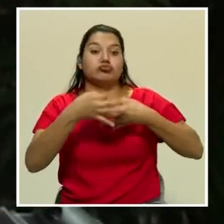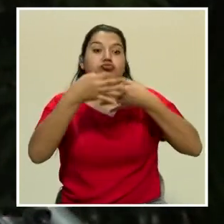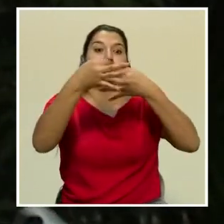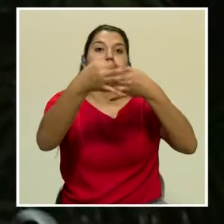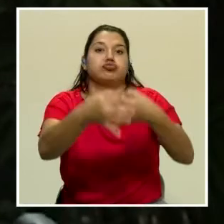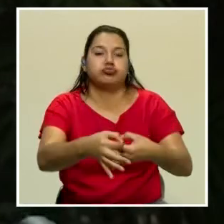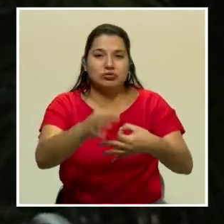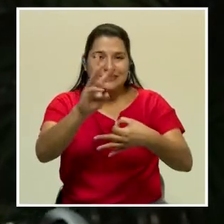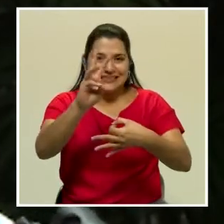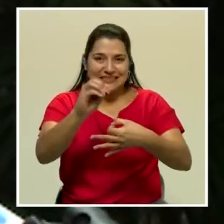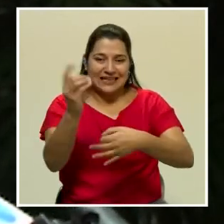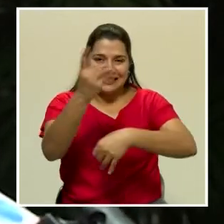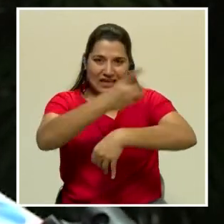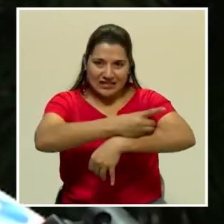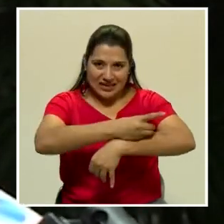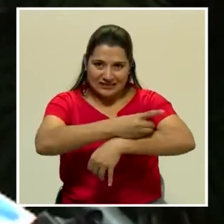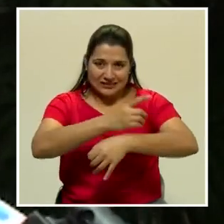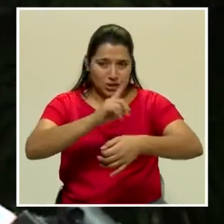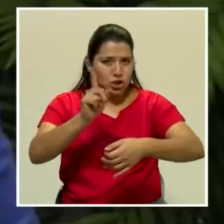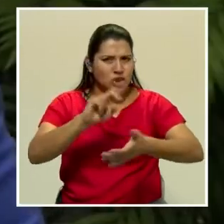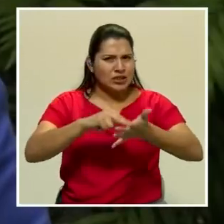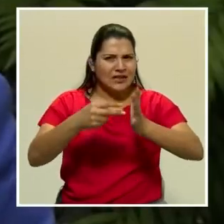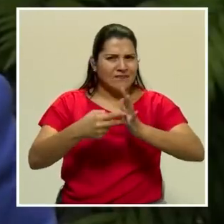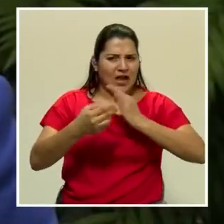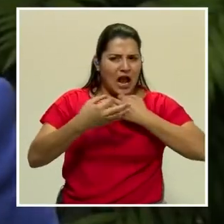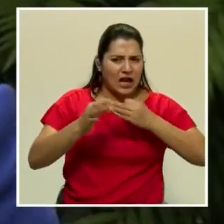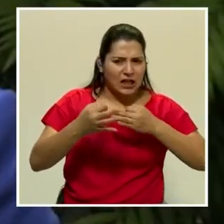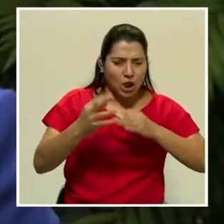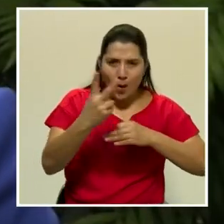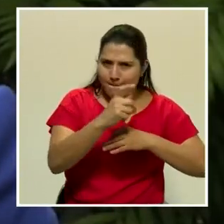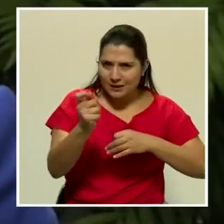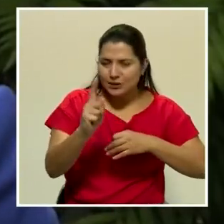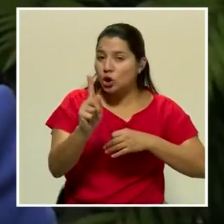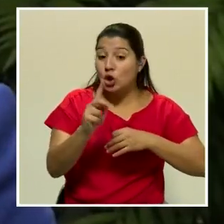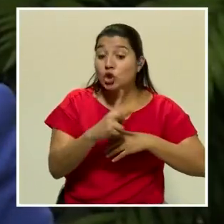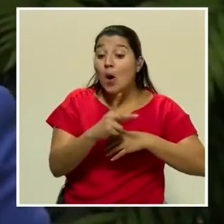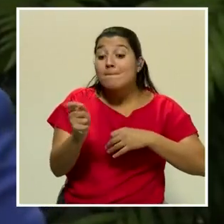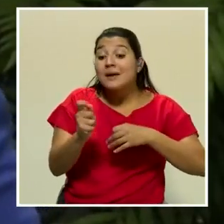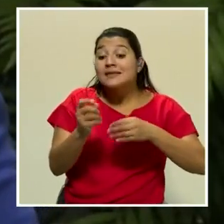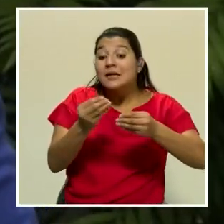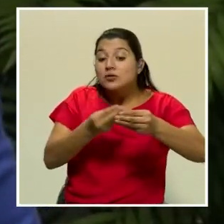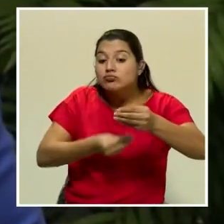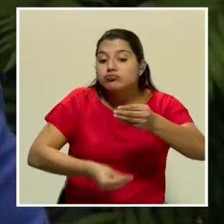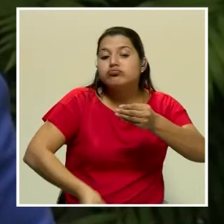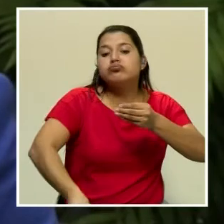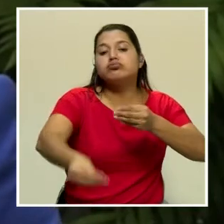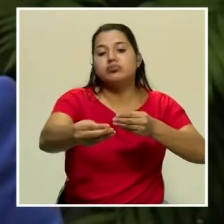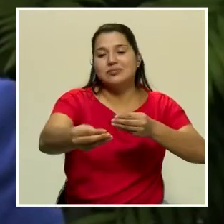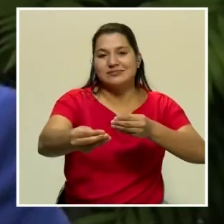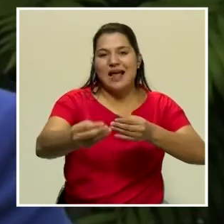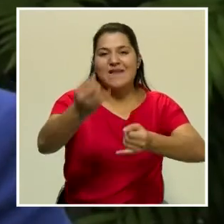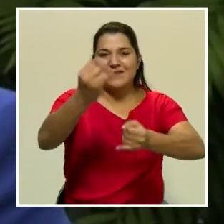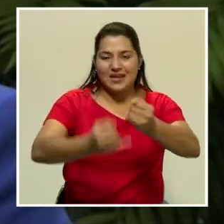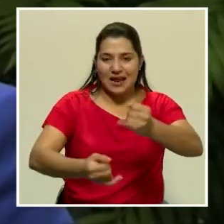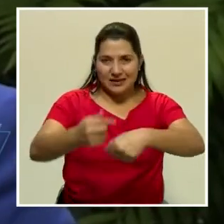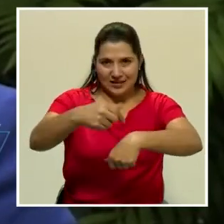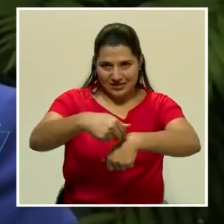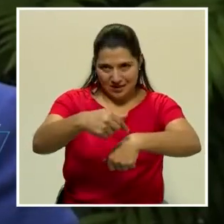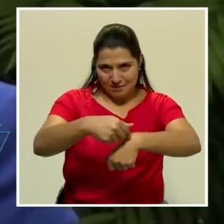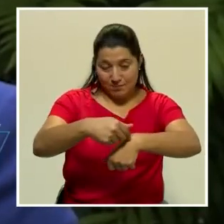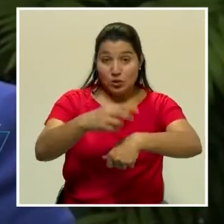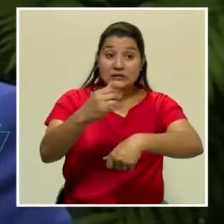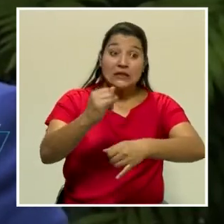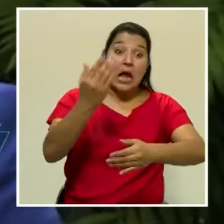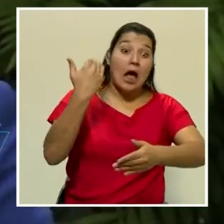al final del crédito, ampliando el plazo. Información que en estos días está haciendo llegar